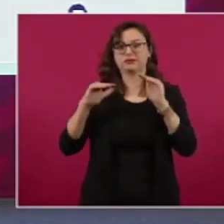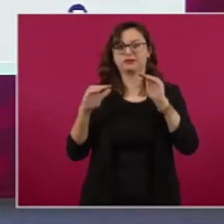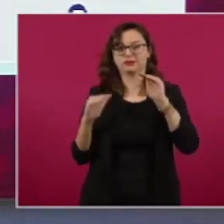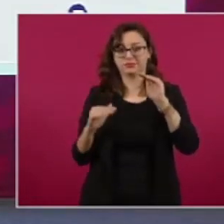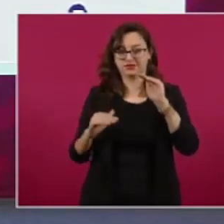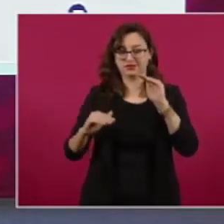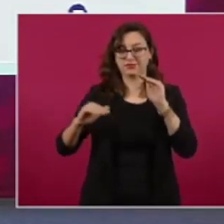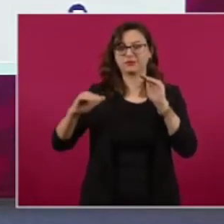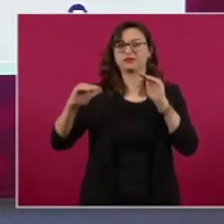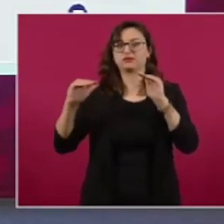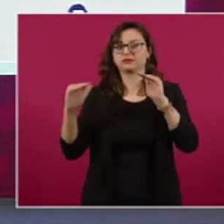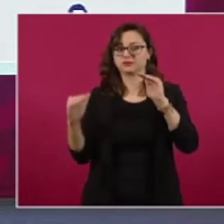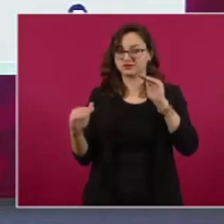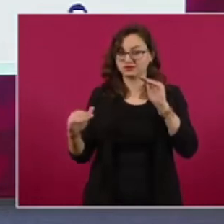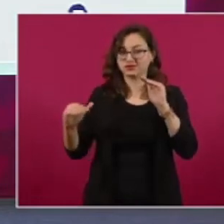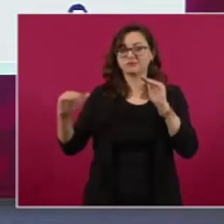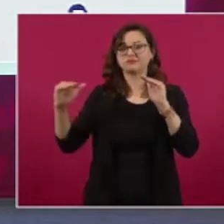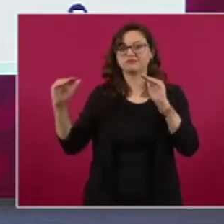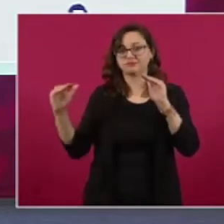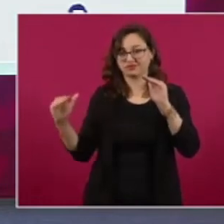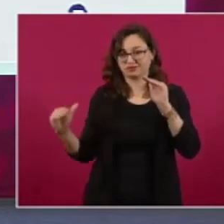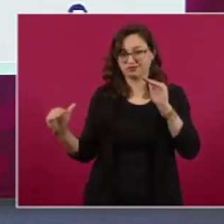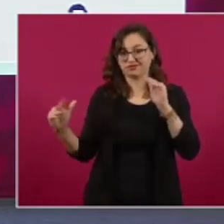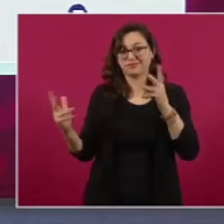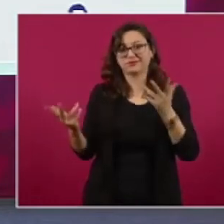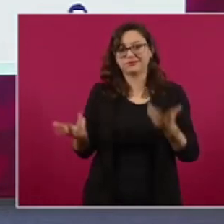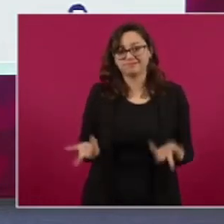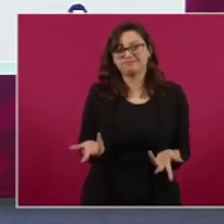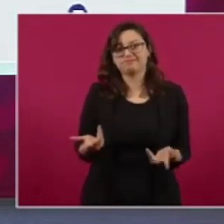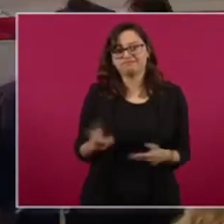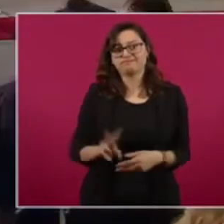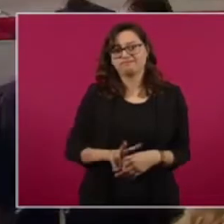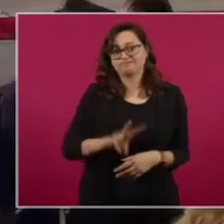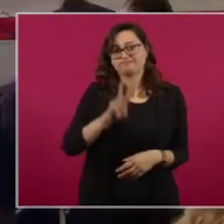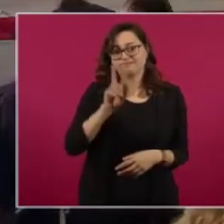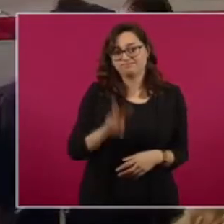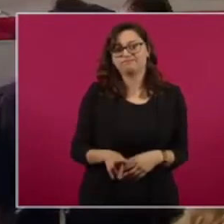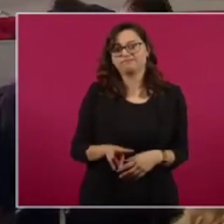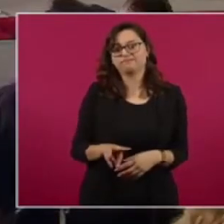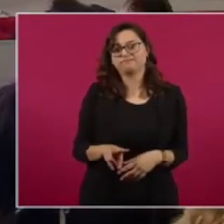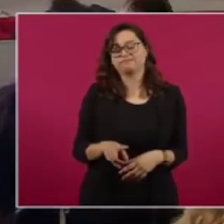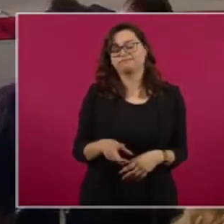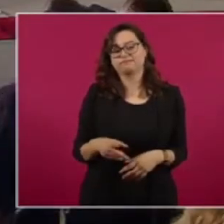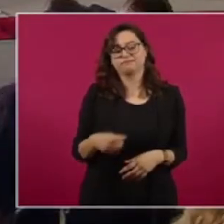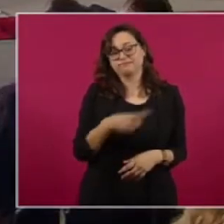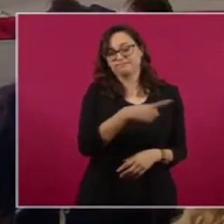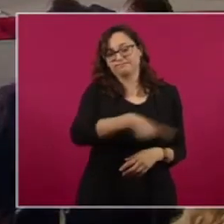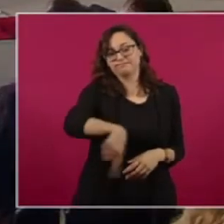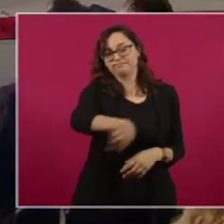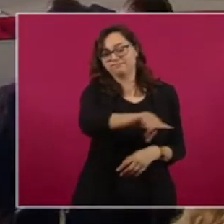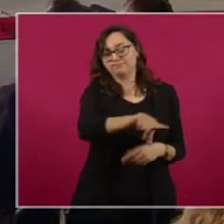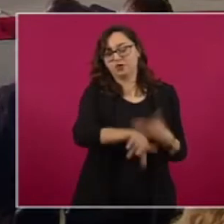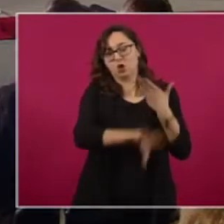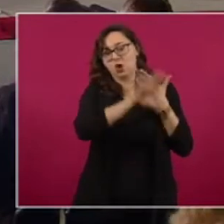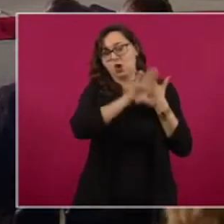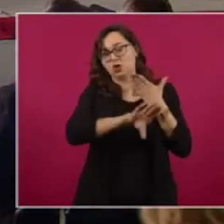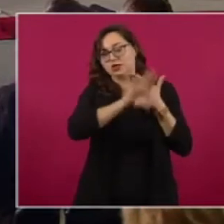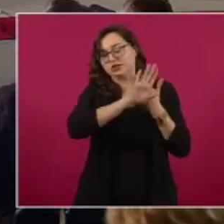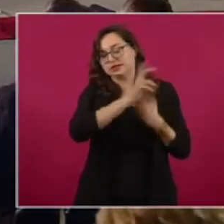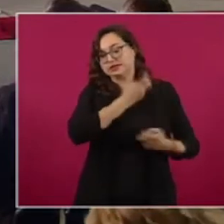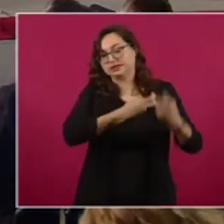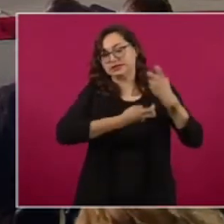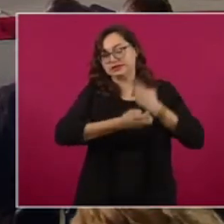Se van a molestar mucho mis adversarios, los conservadores, pero como a